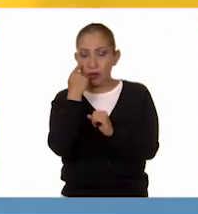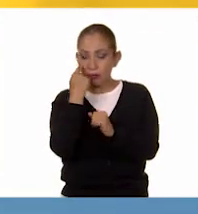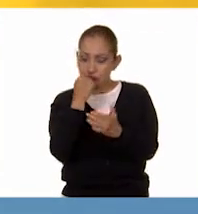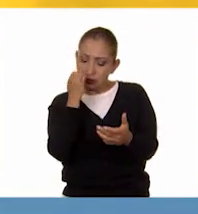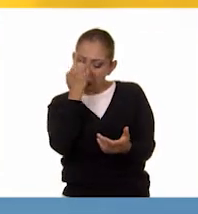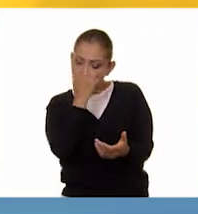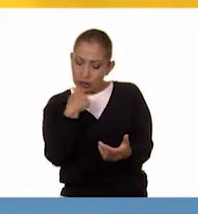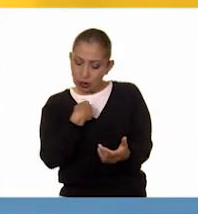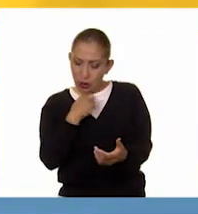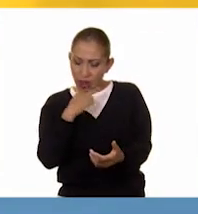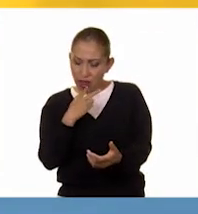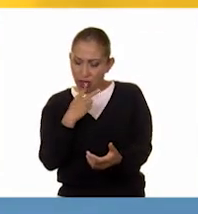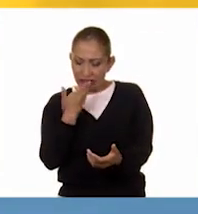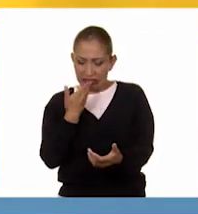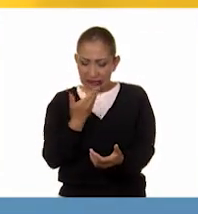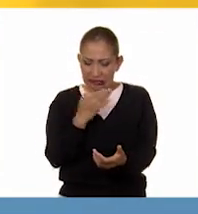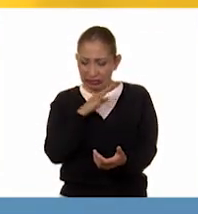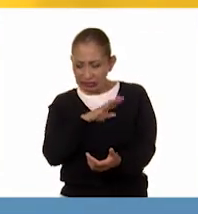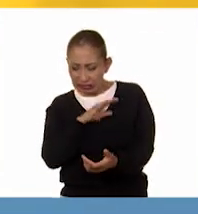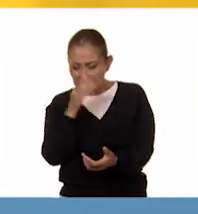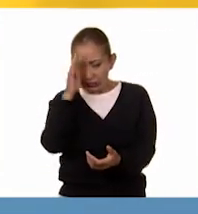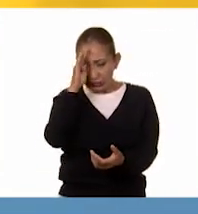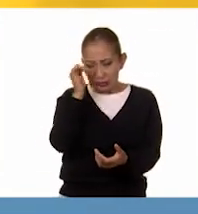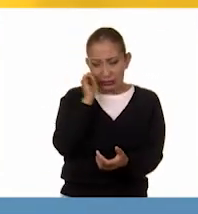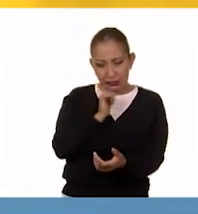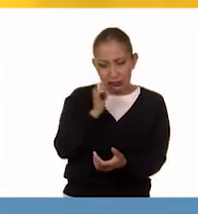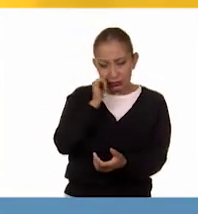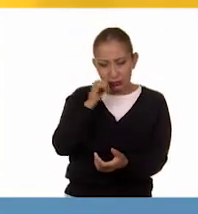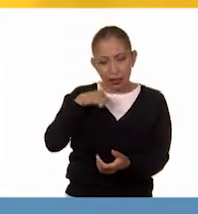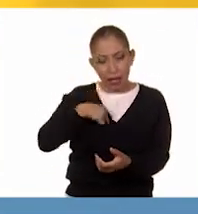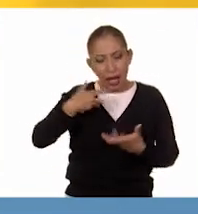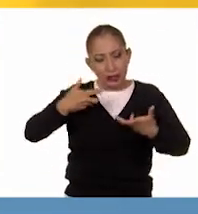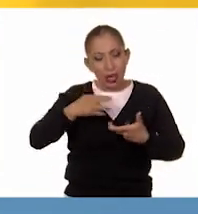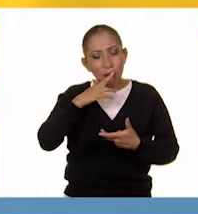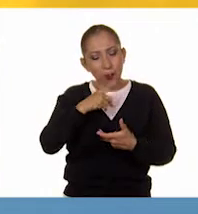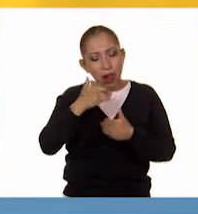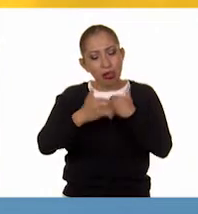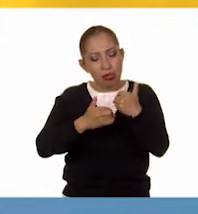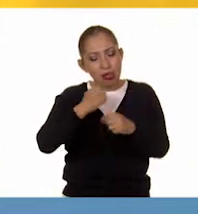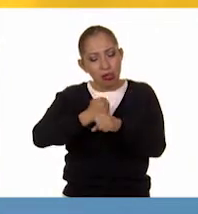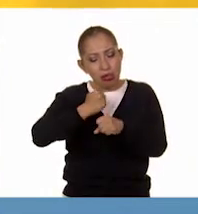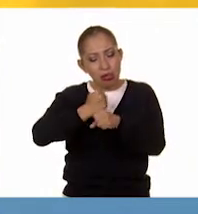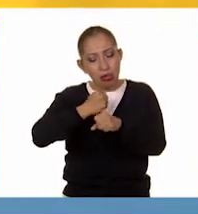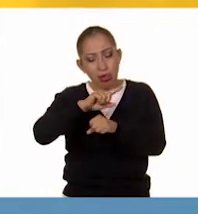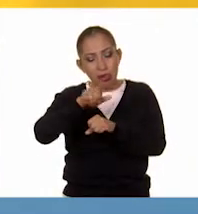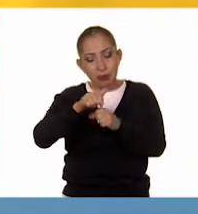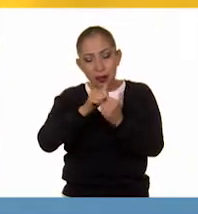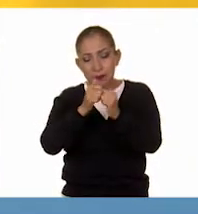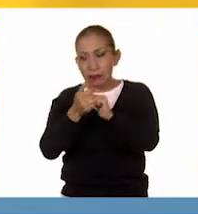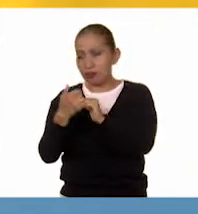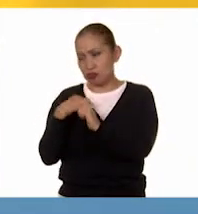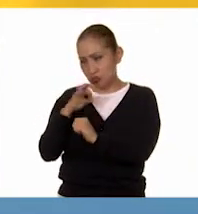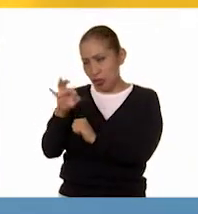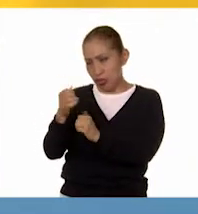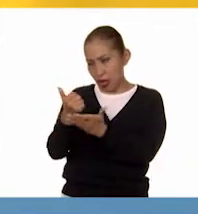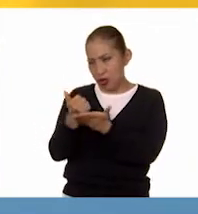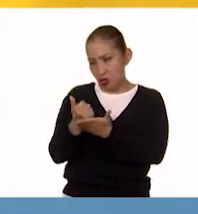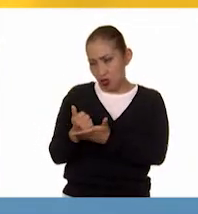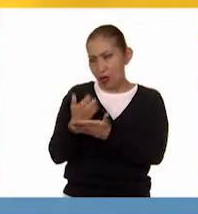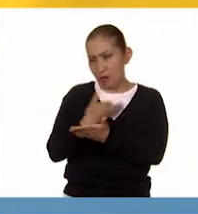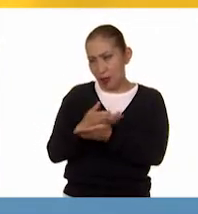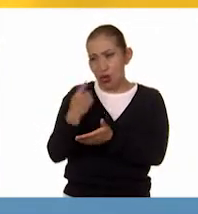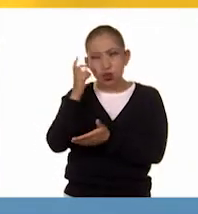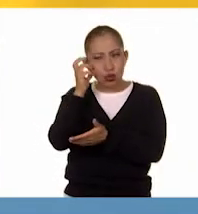crítica sobre su propio desempeño, pensando siempre qué hacer para mejorar y que después le pidan a algún familiar que los